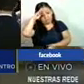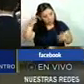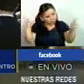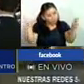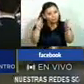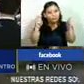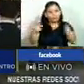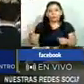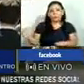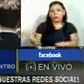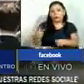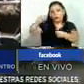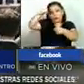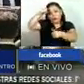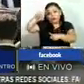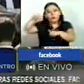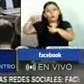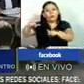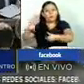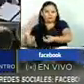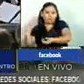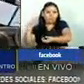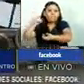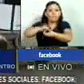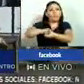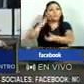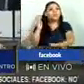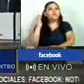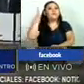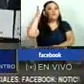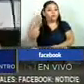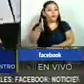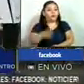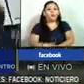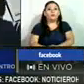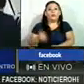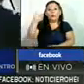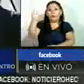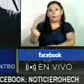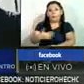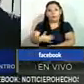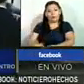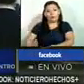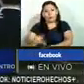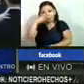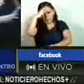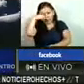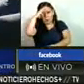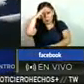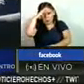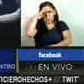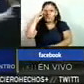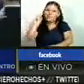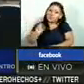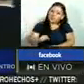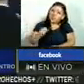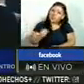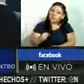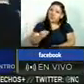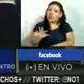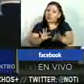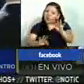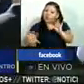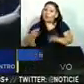ambas naciones optaron por marchar juntas hacia el porvenir el mandatario mexicano indicó que aunque existen agravios que no se